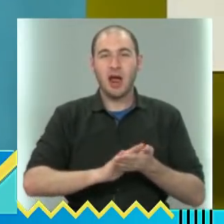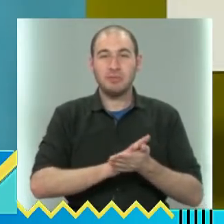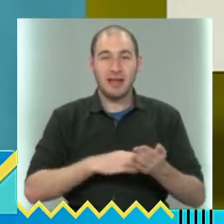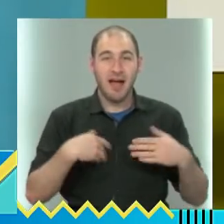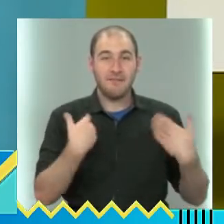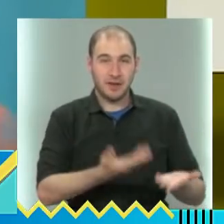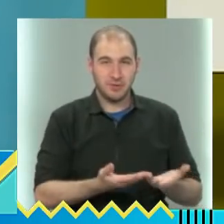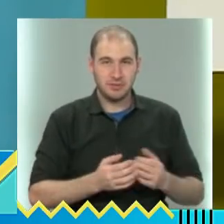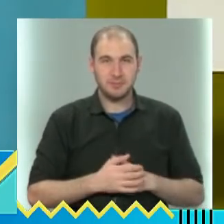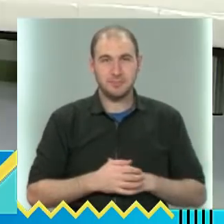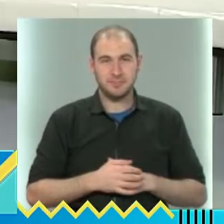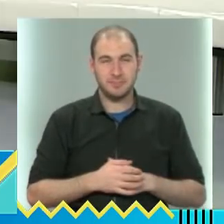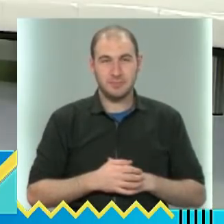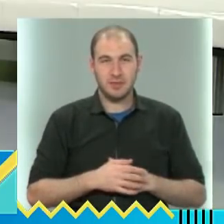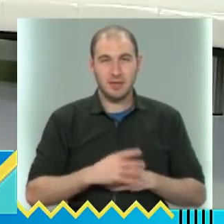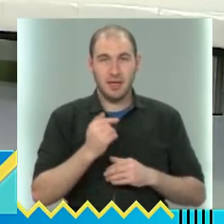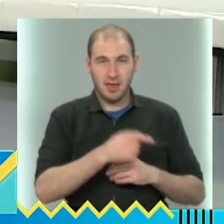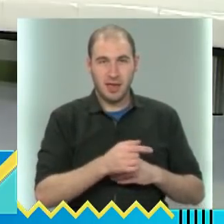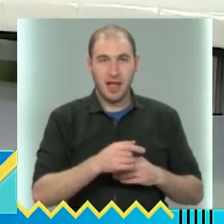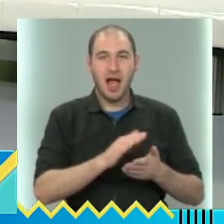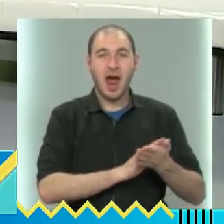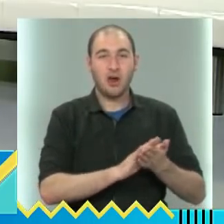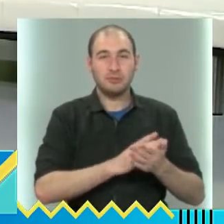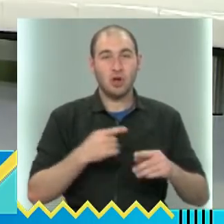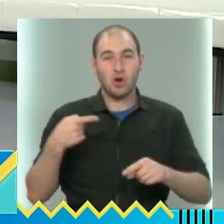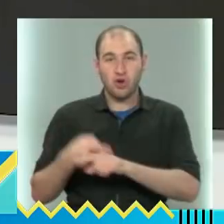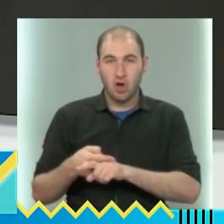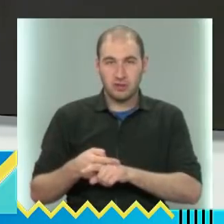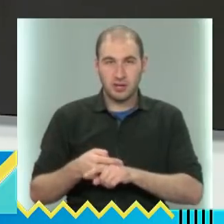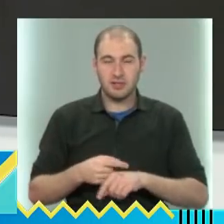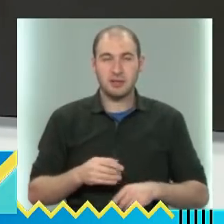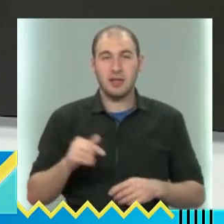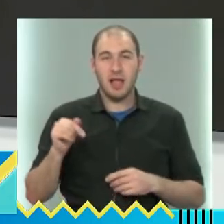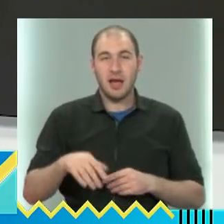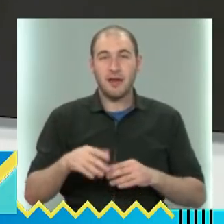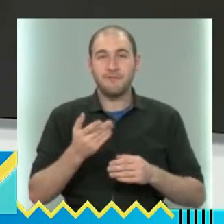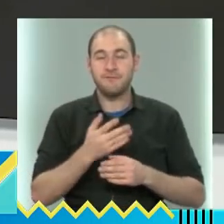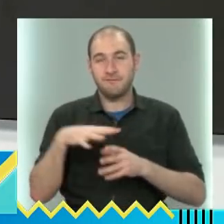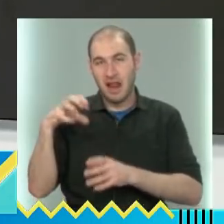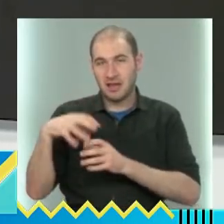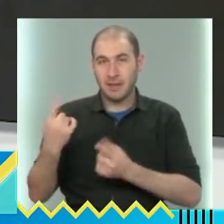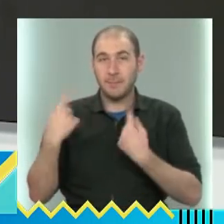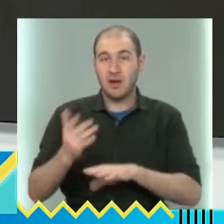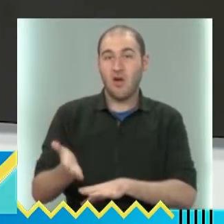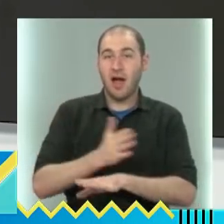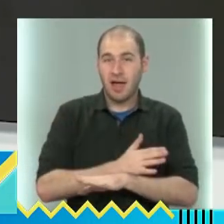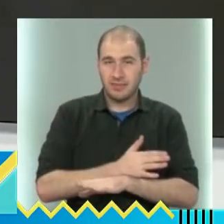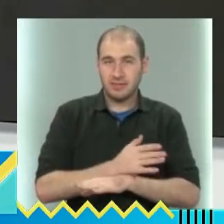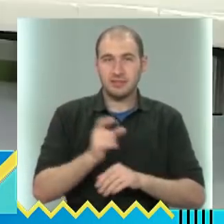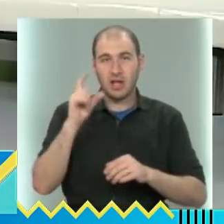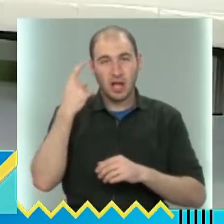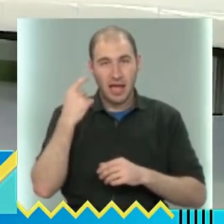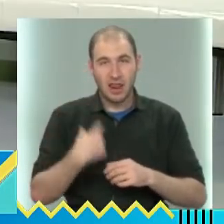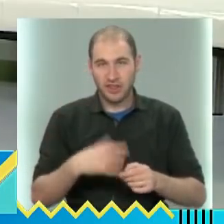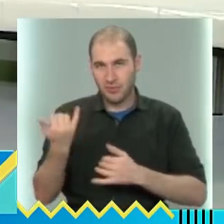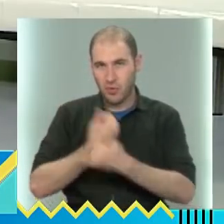a favor. Le damos el paso a los argumentos en contra de lo que tiene que ver con el fracking, pero antes vamos a pasar por la columna de